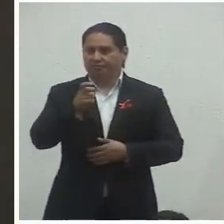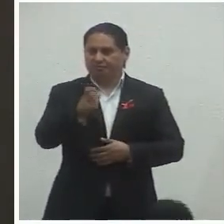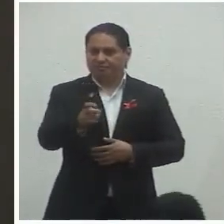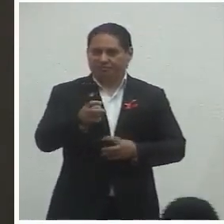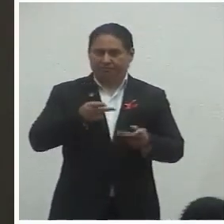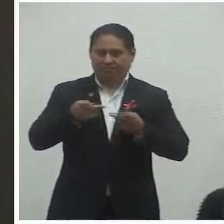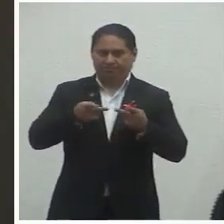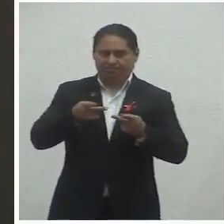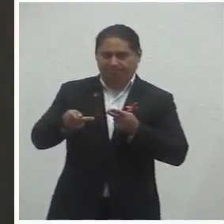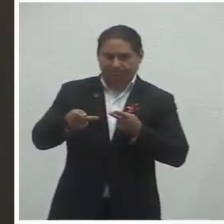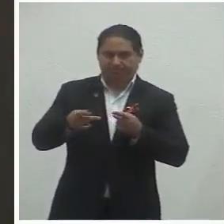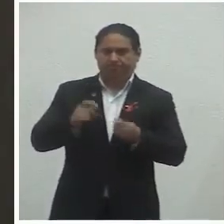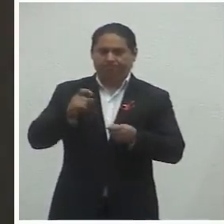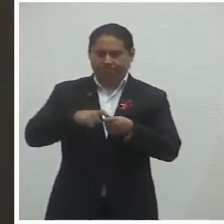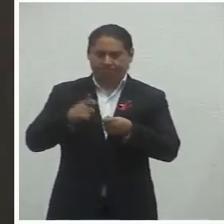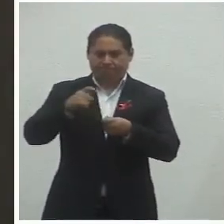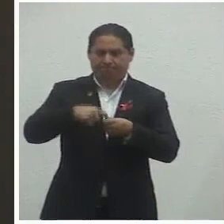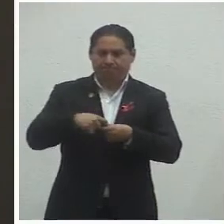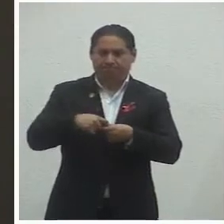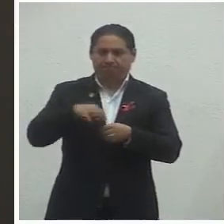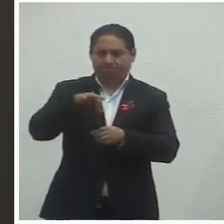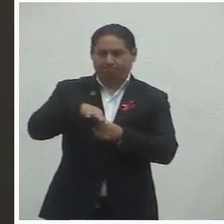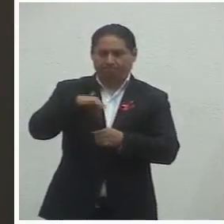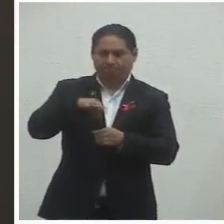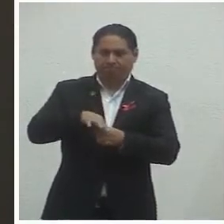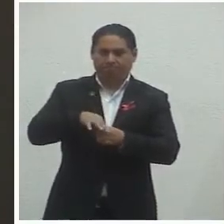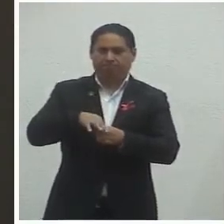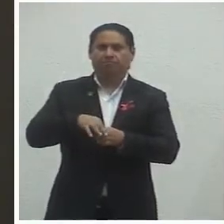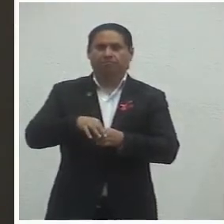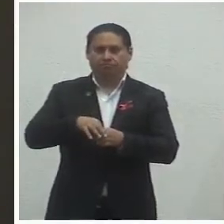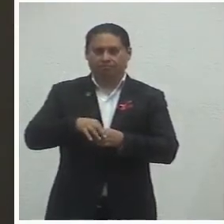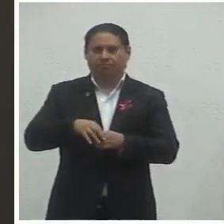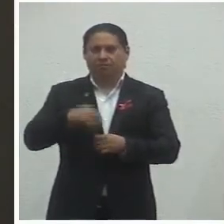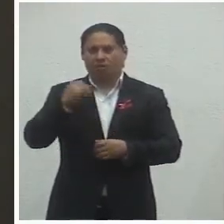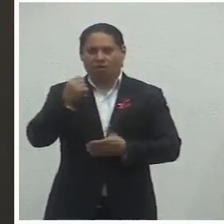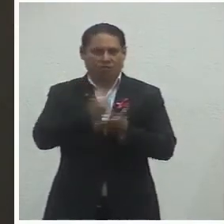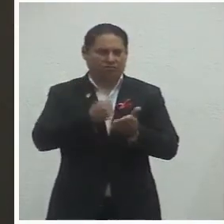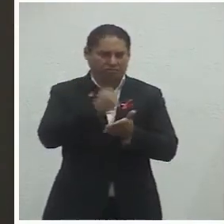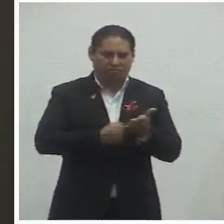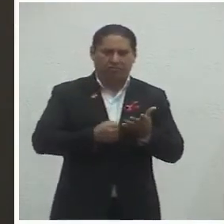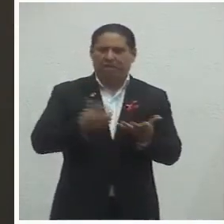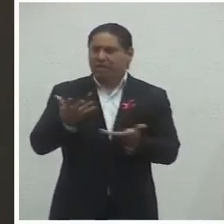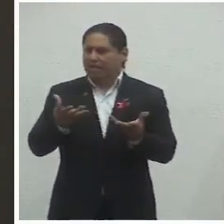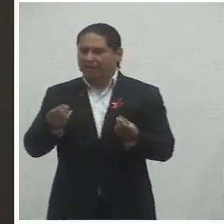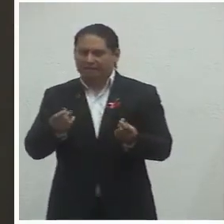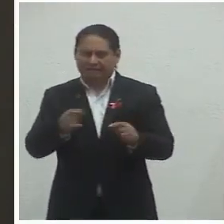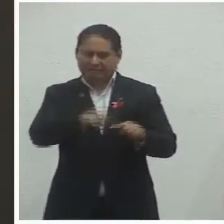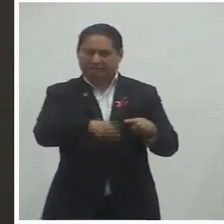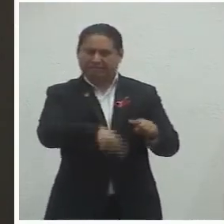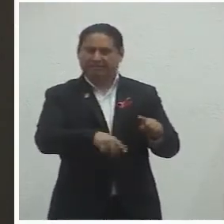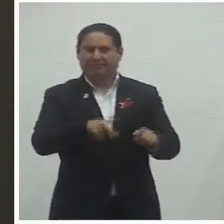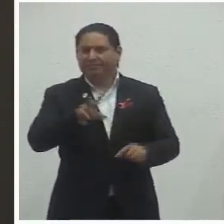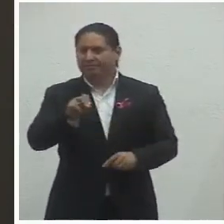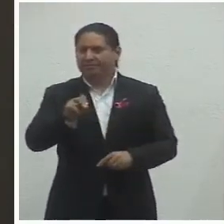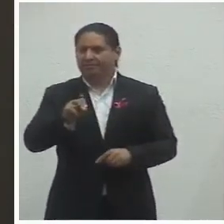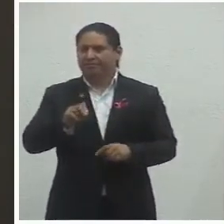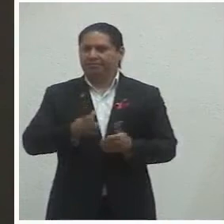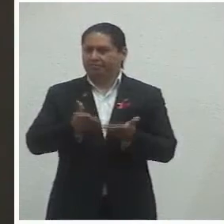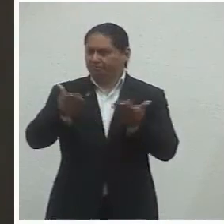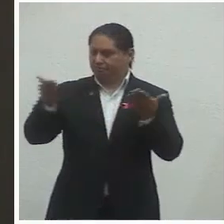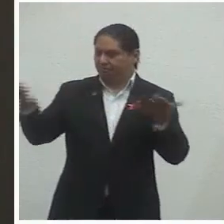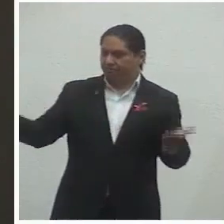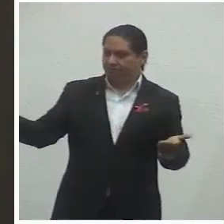de democracia participativa sea pasto de caprichos o acciones desesperadas de los